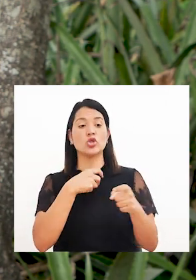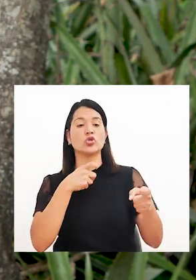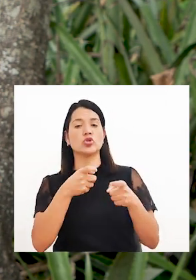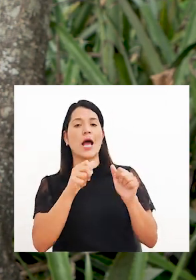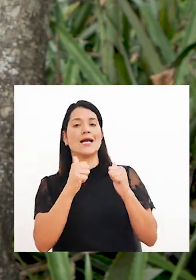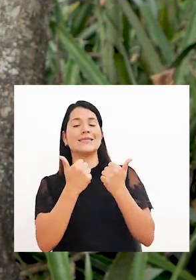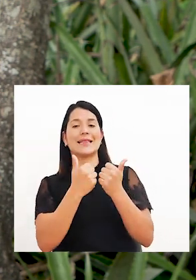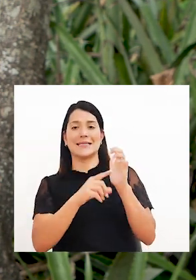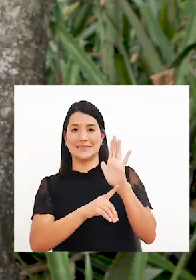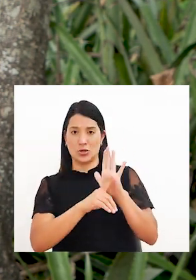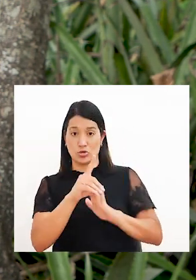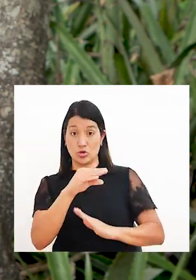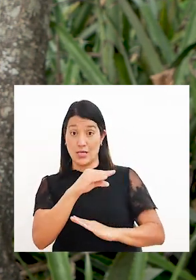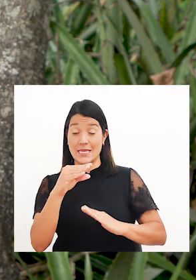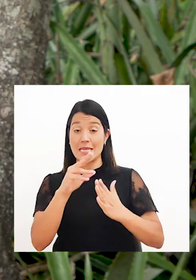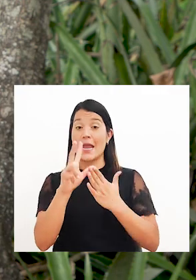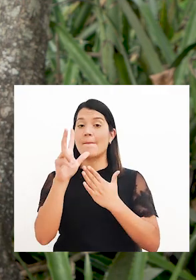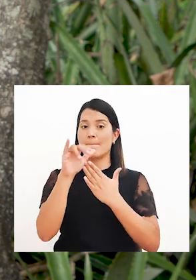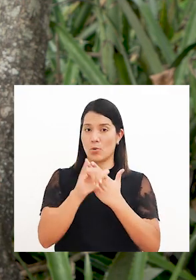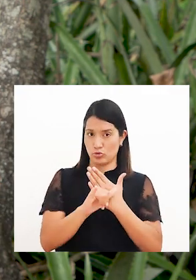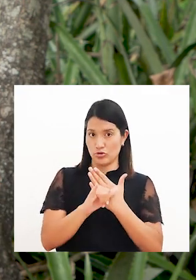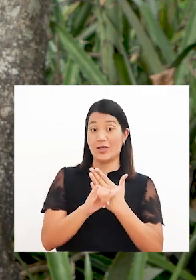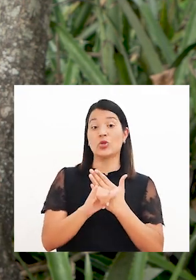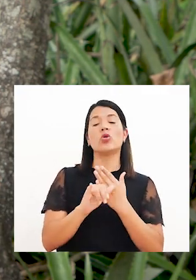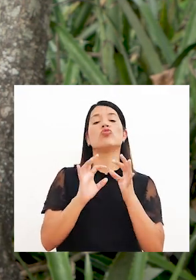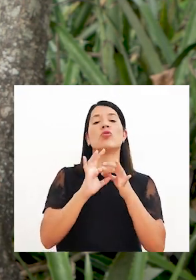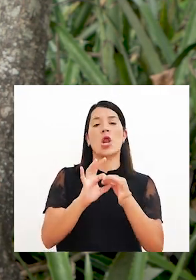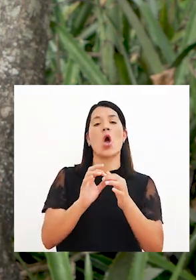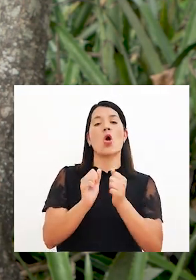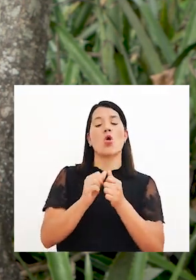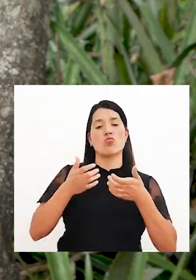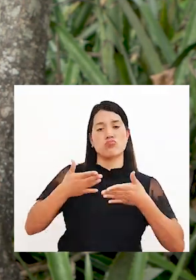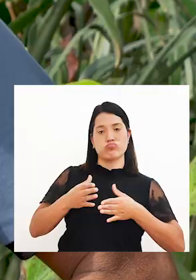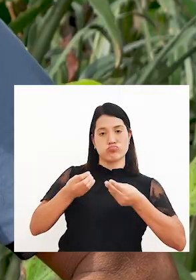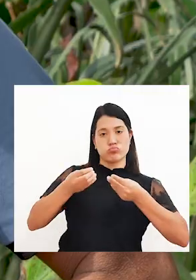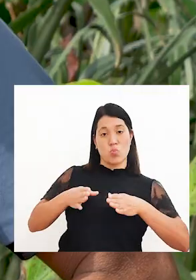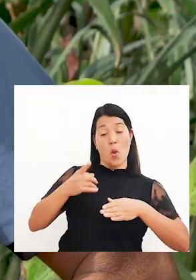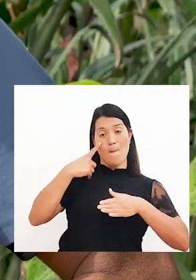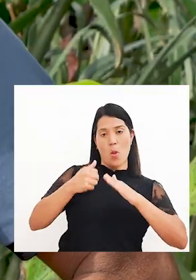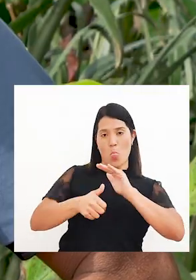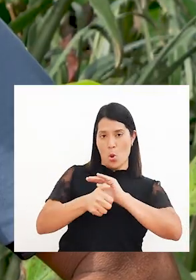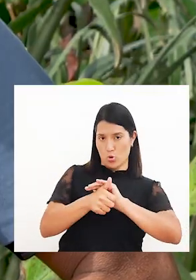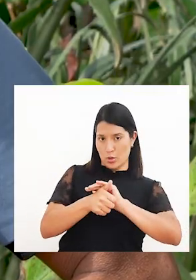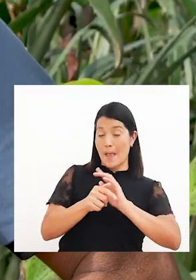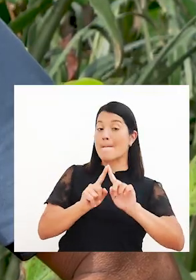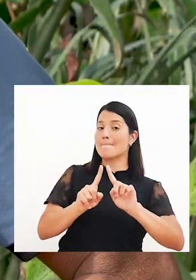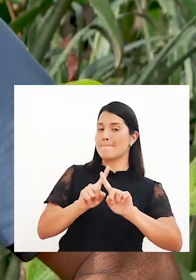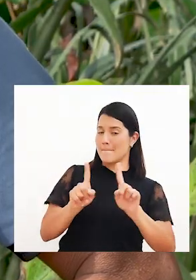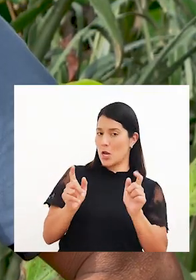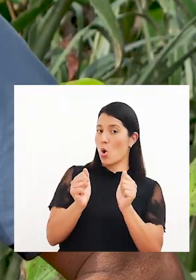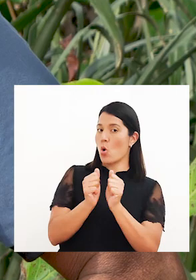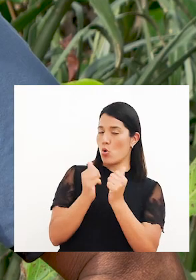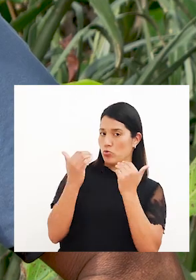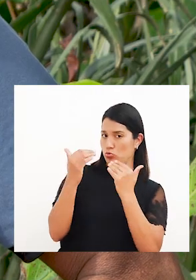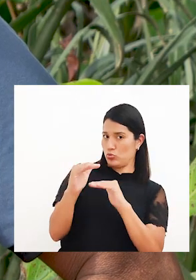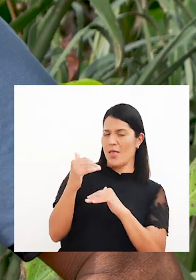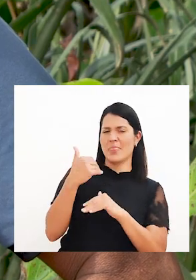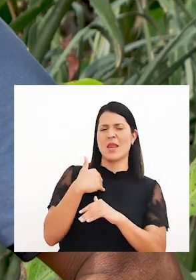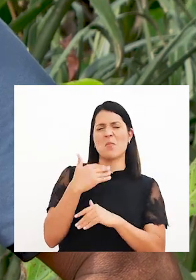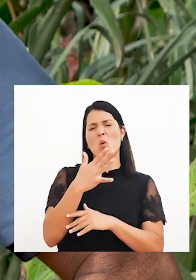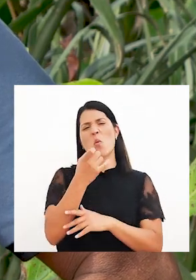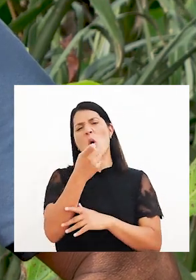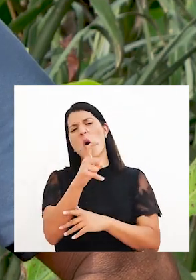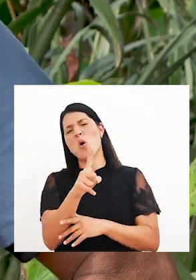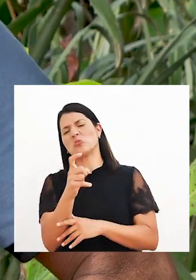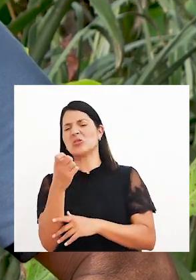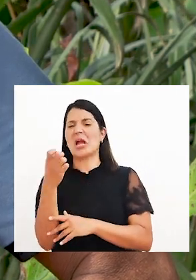Desarrollo y el proyecto de los huevos de tortuga, de una manera racional, ¿verdad? Tenemos entre 11 y 14 derivadas por